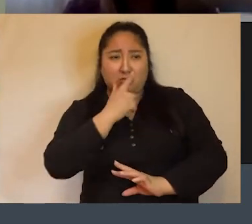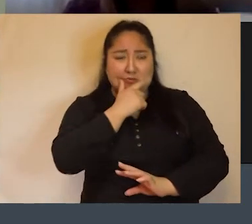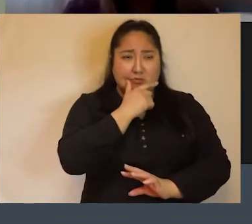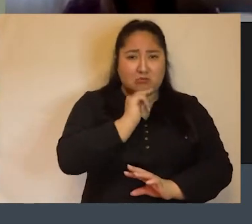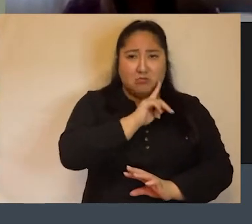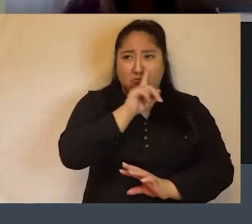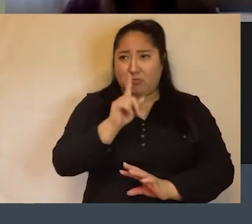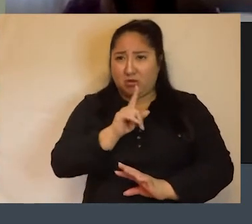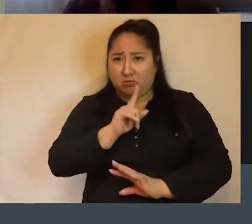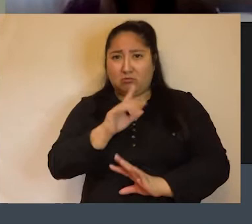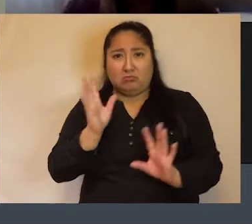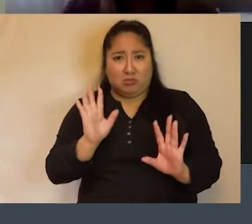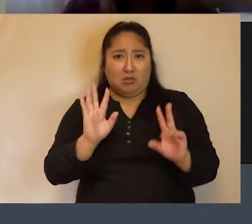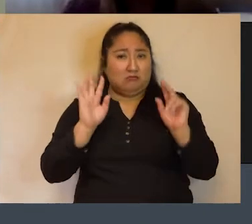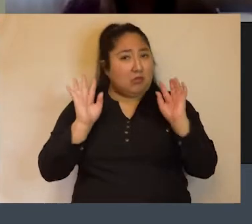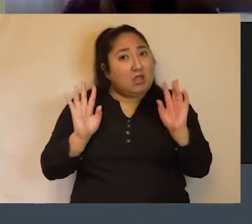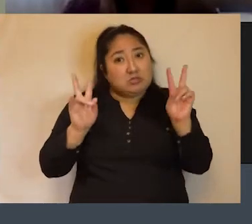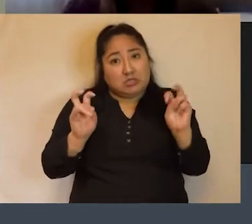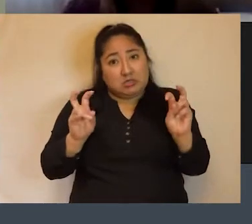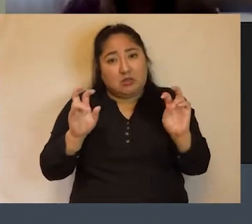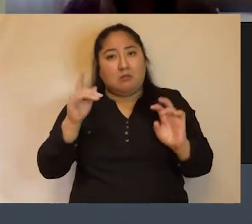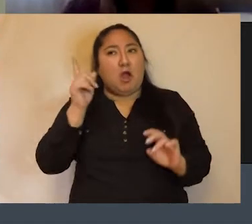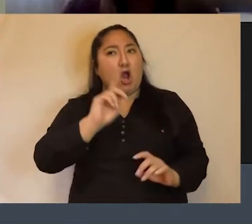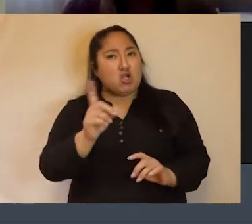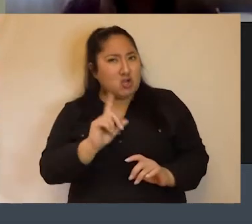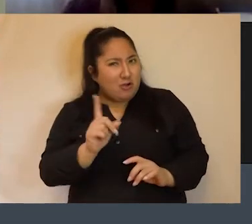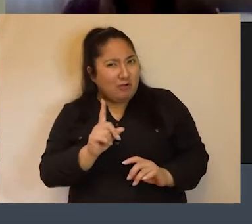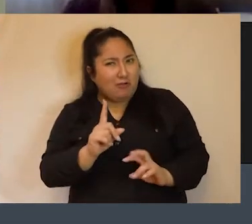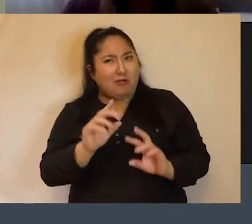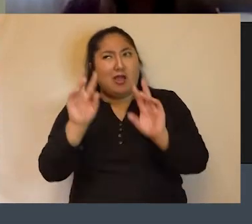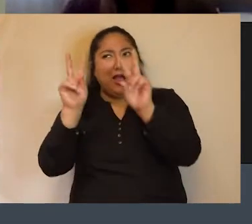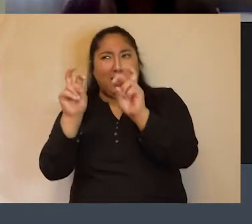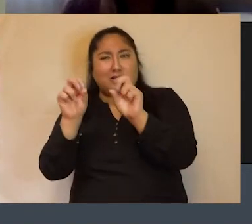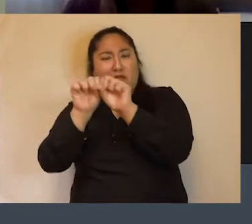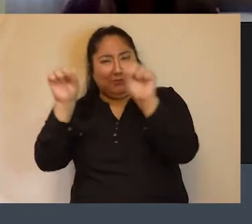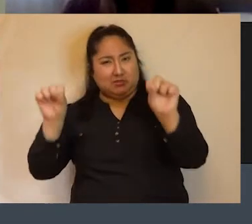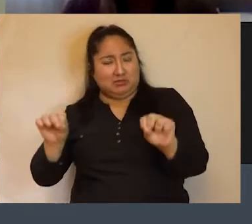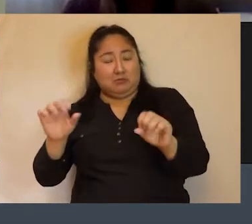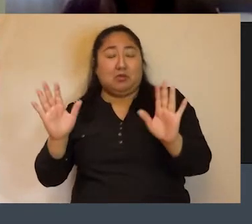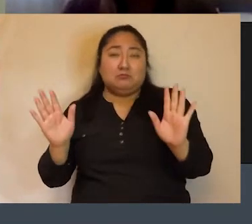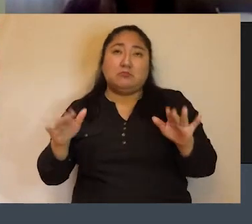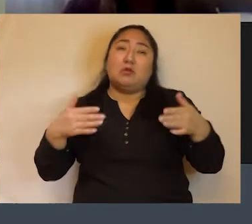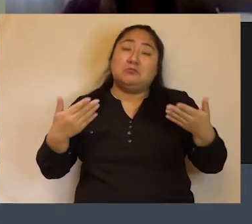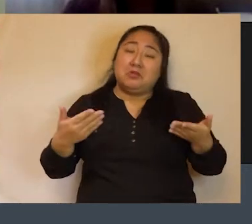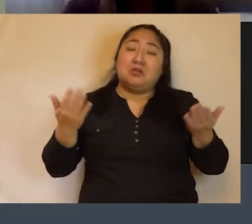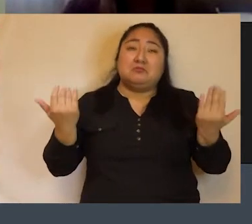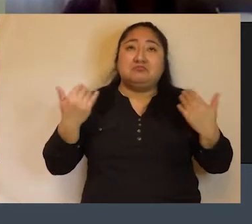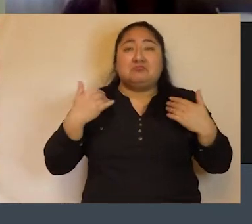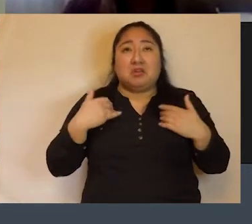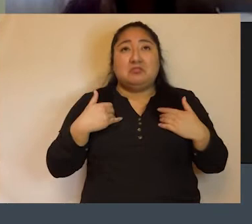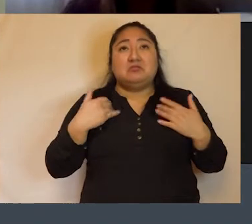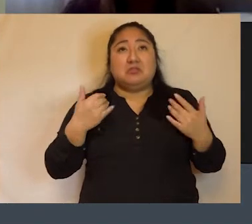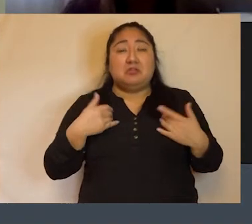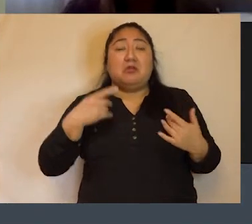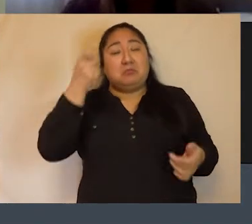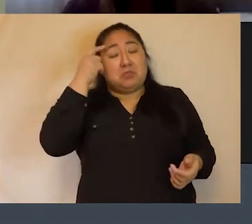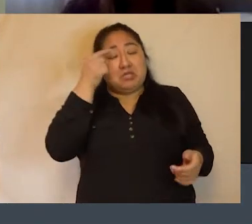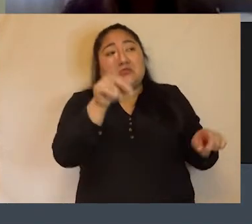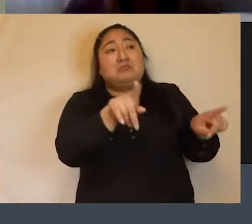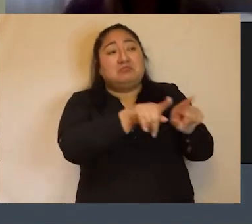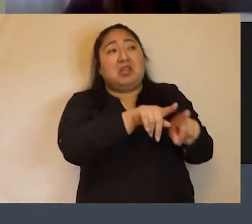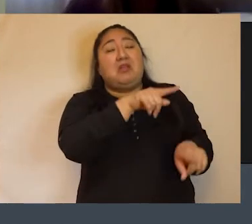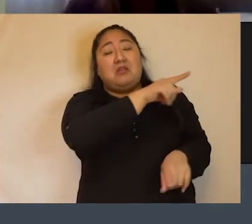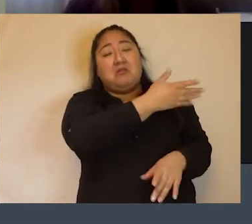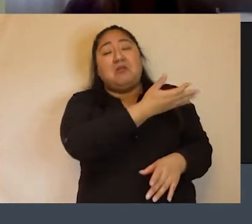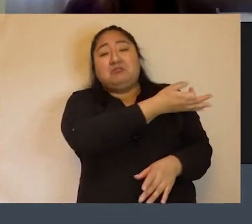preguntas y con respecto al retiro del 10% y no al sistema en general. Aún así, concuerdo